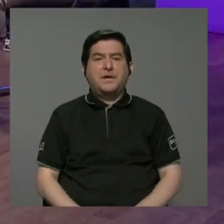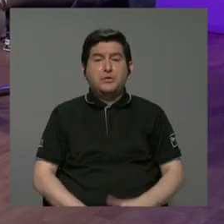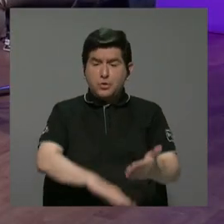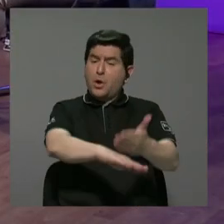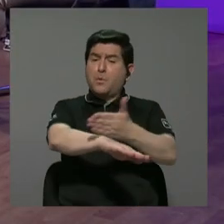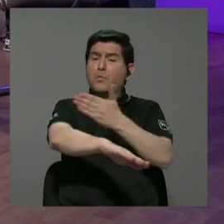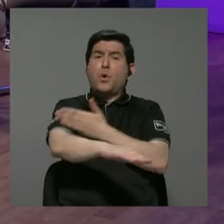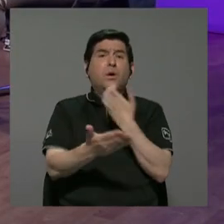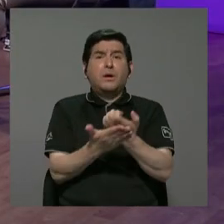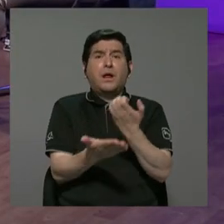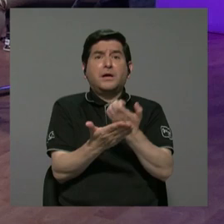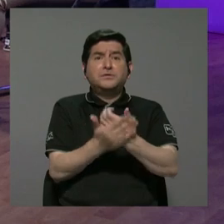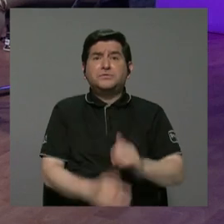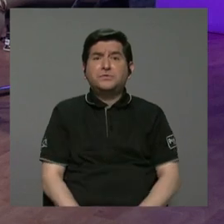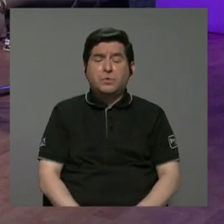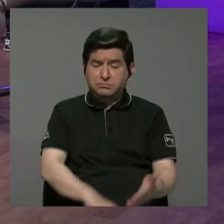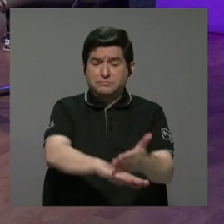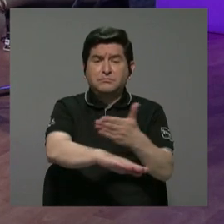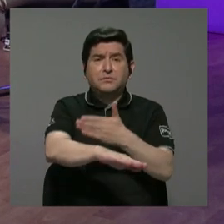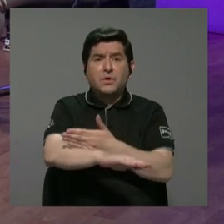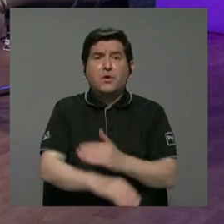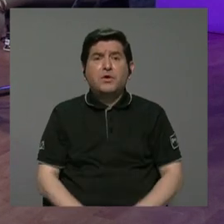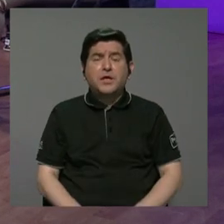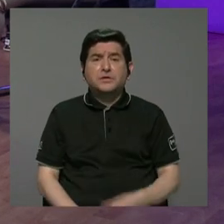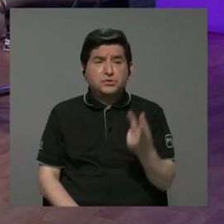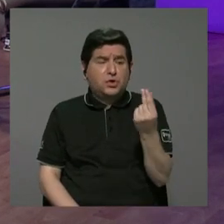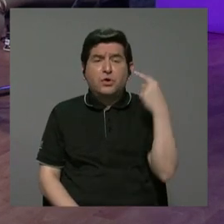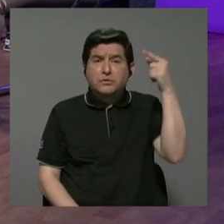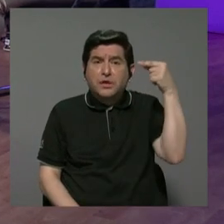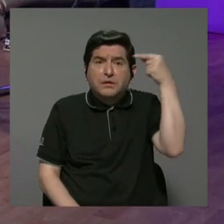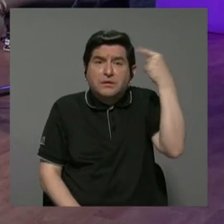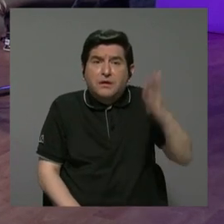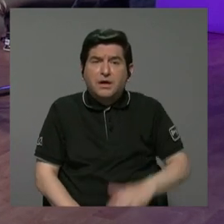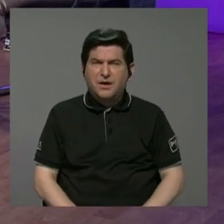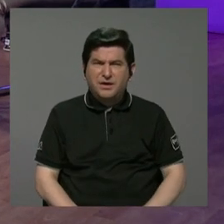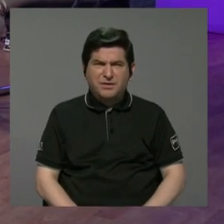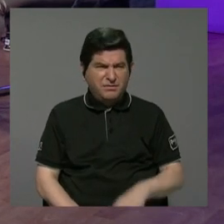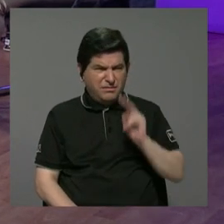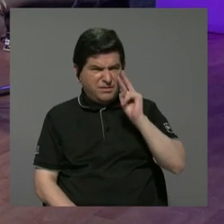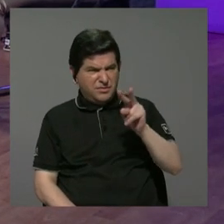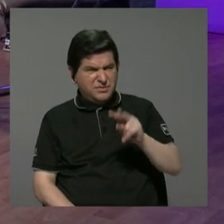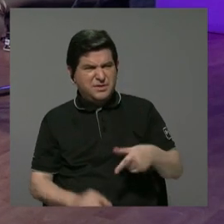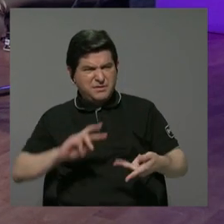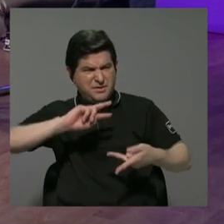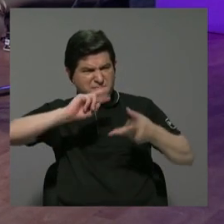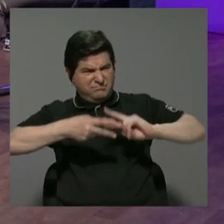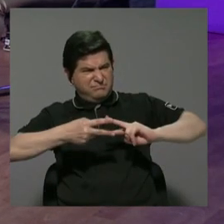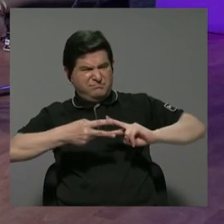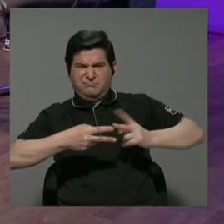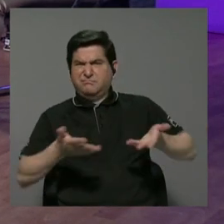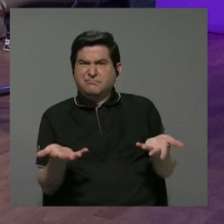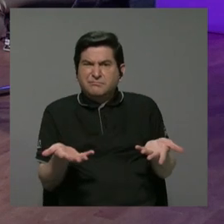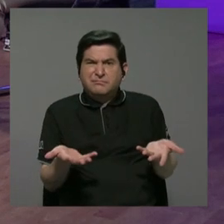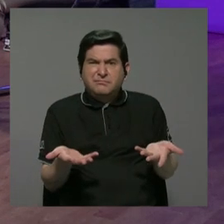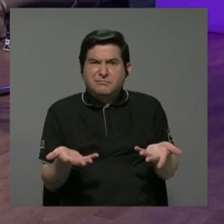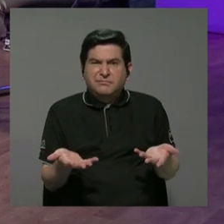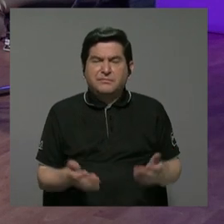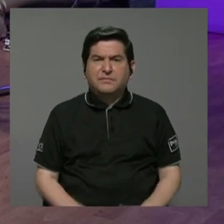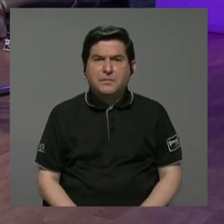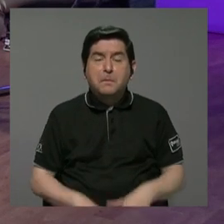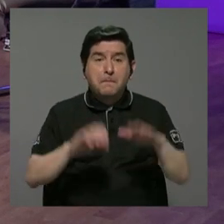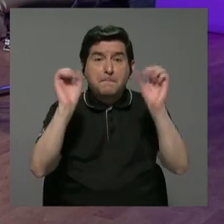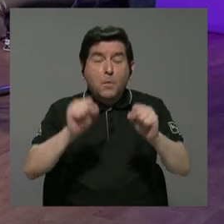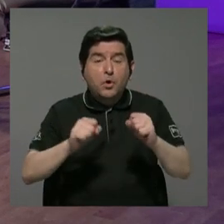recuperación económica, de recuperación de las arcas del Estado. Entonces ahí vemos como esa contradicción eventualmente nos